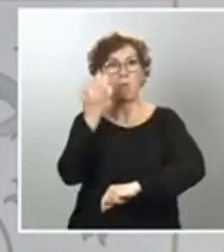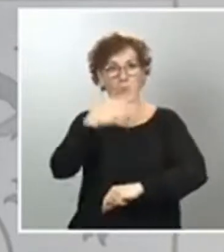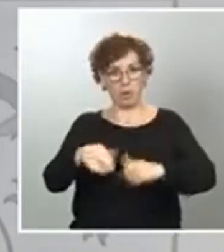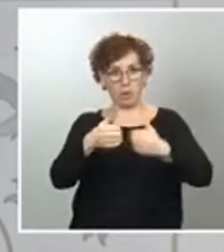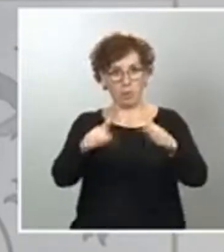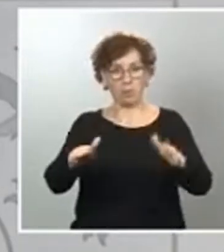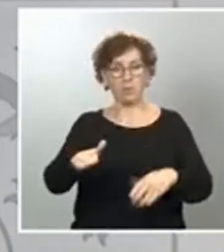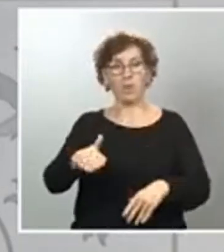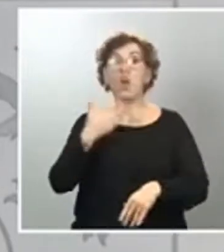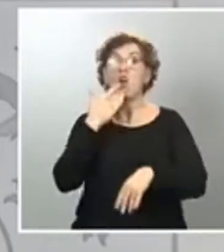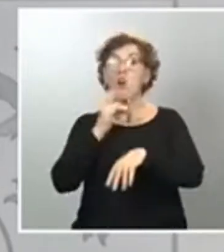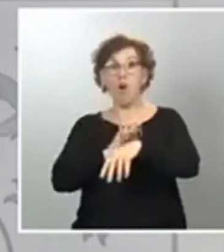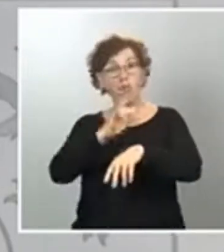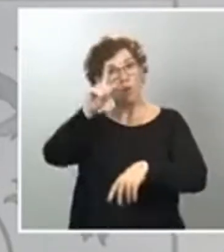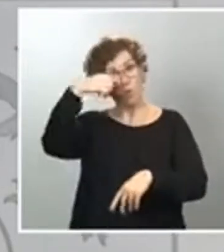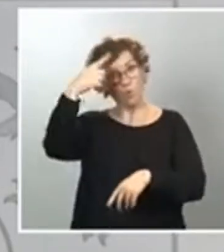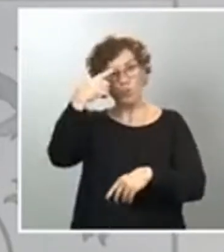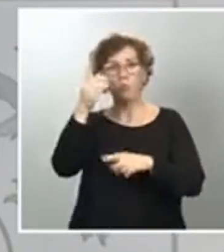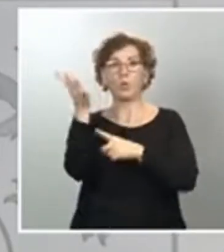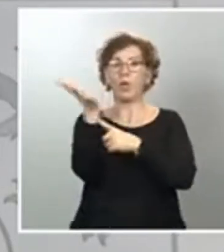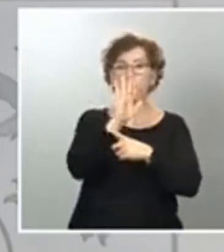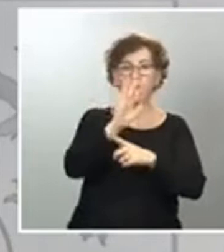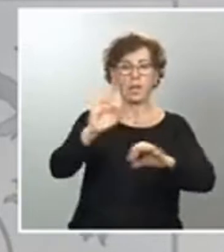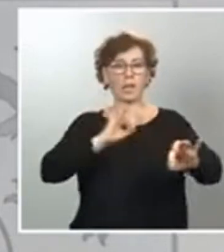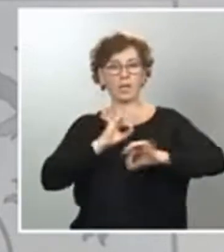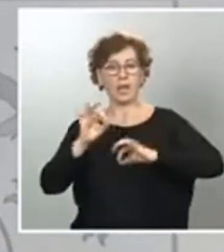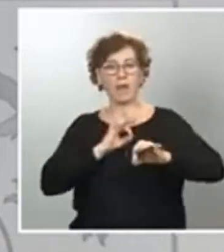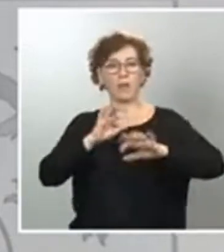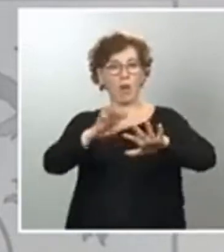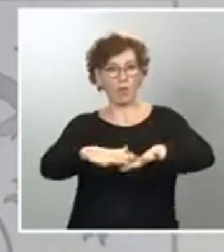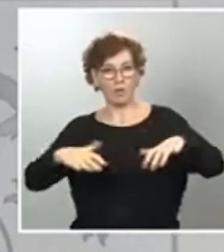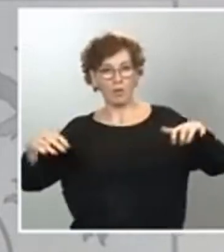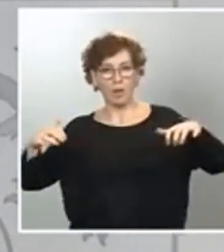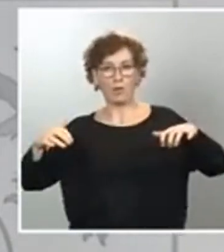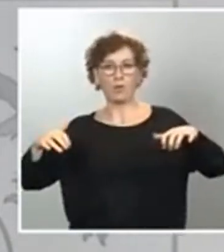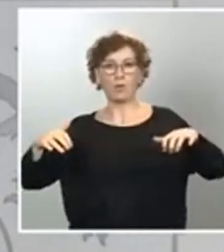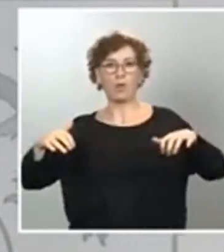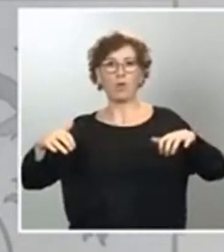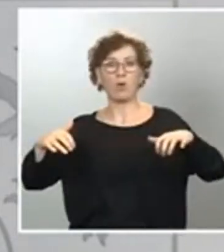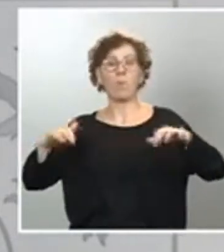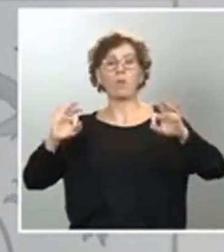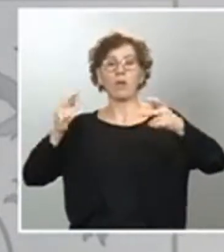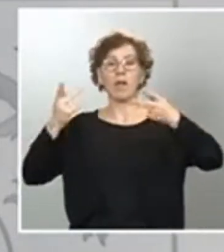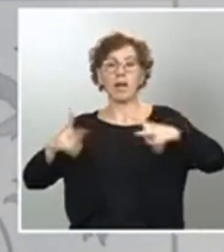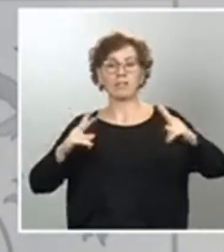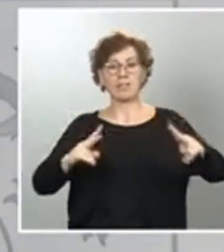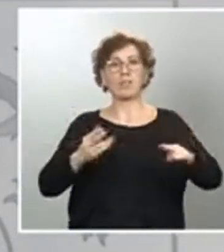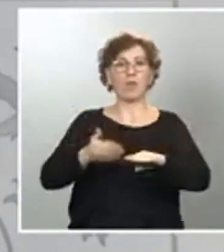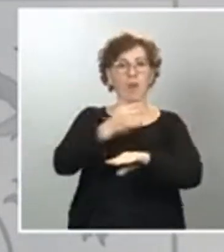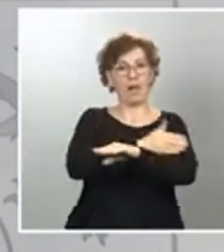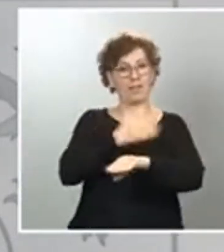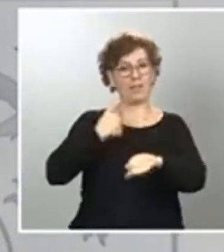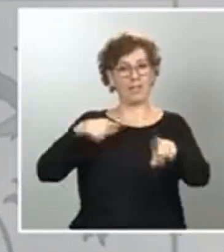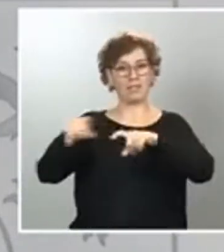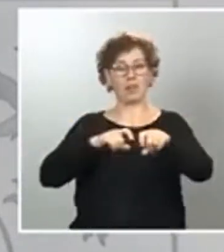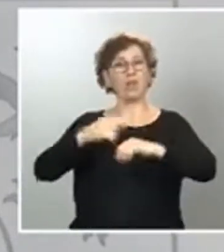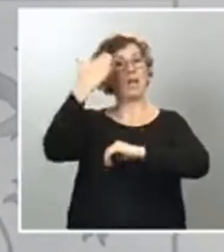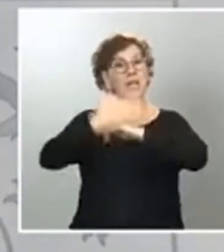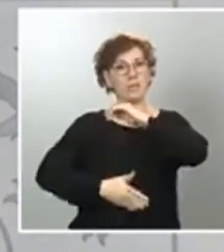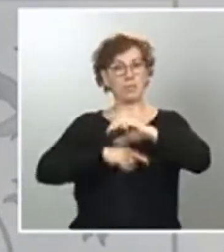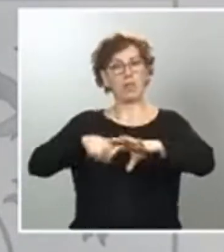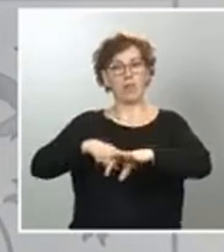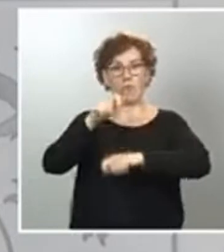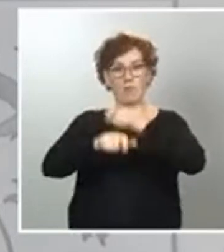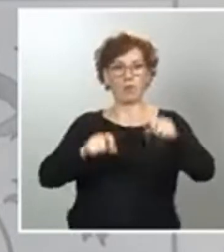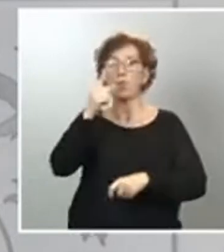se reabrirán cines, teatros, auditorios y espacios similares con butaca preasignada y una limitación de aforo de 1/3.